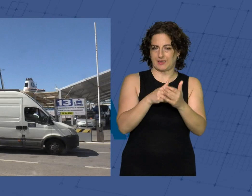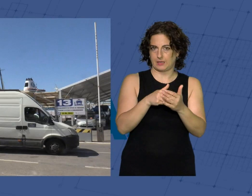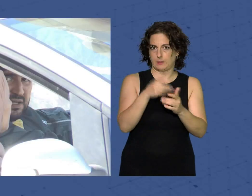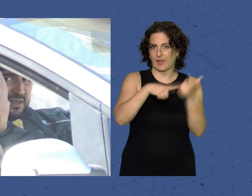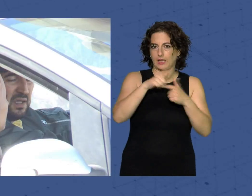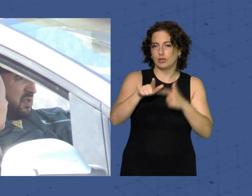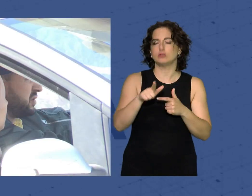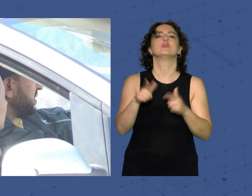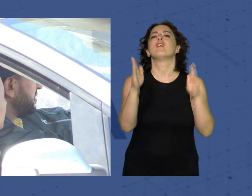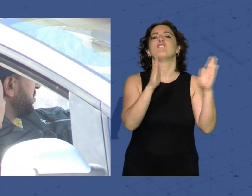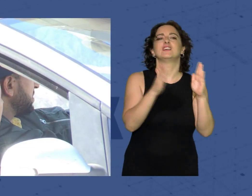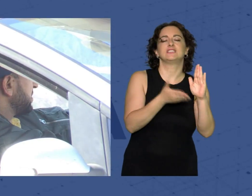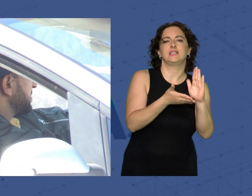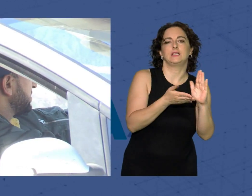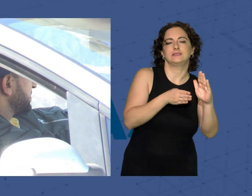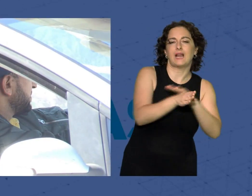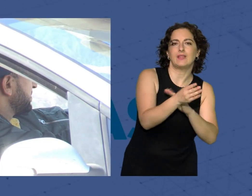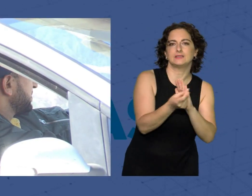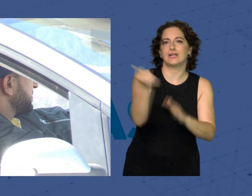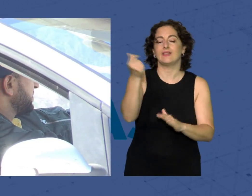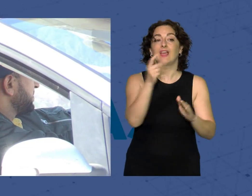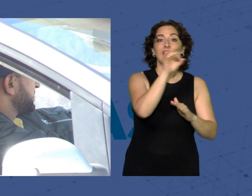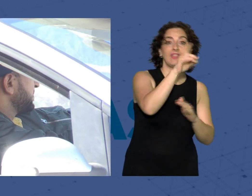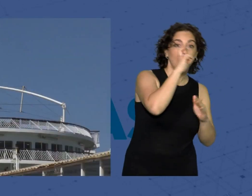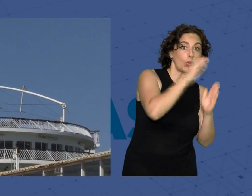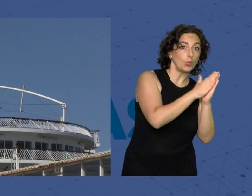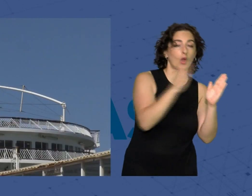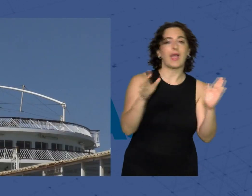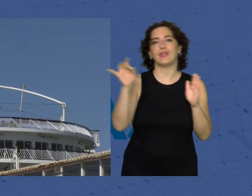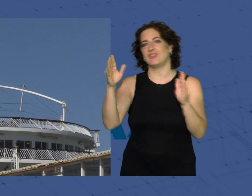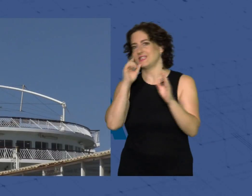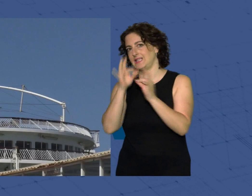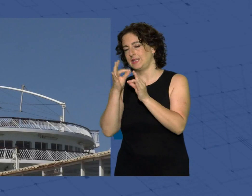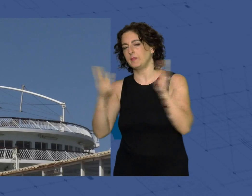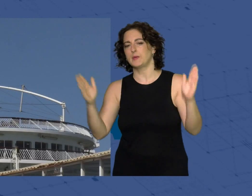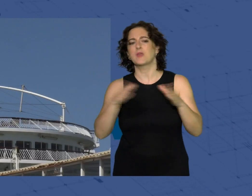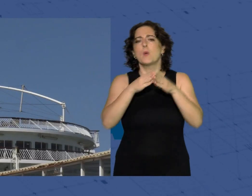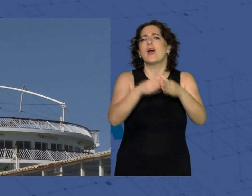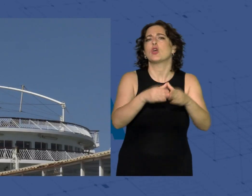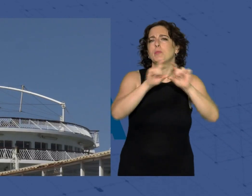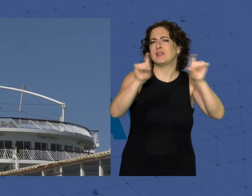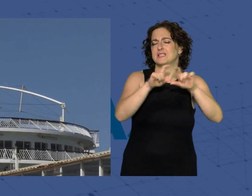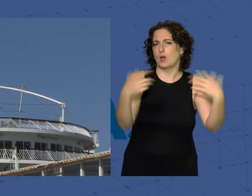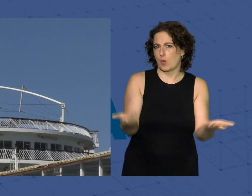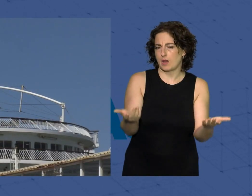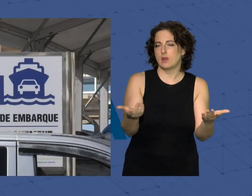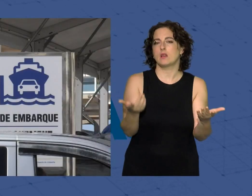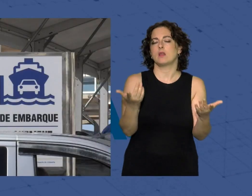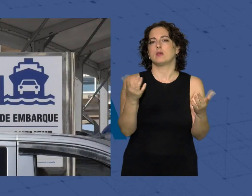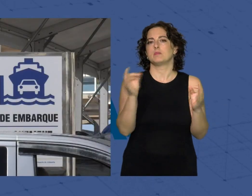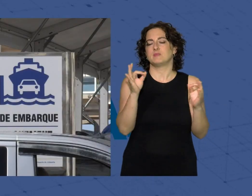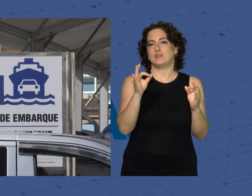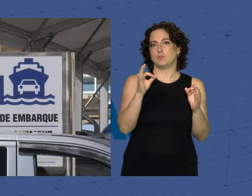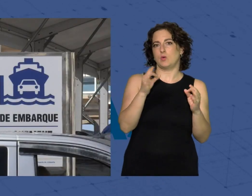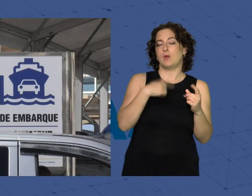las fases de salida y entrada es decir desde el 15 de junio al 15 de septiembre las navieras que operarán durante la OPE entre la Darse en Almeriense y los